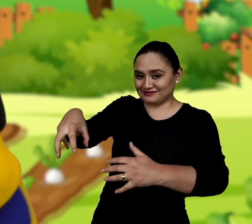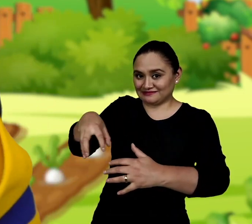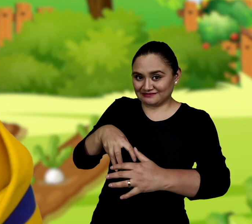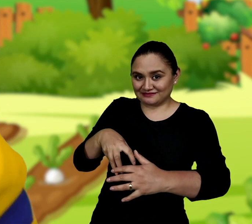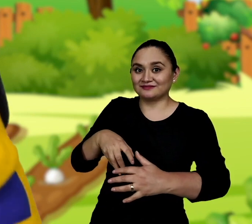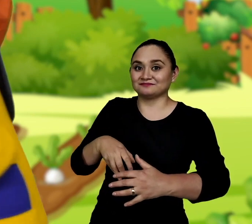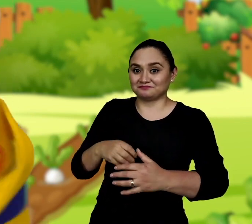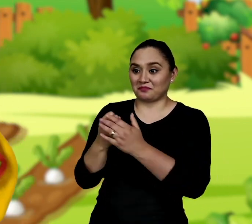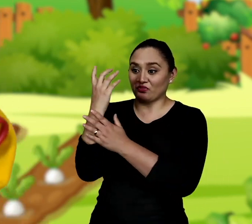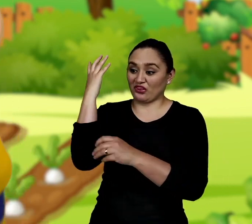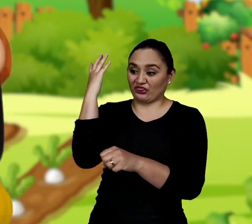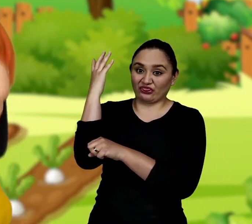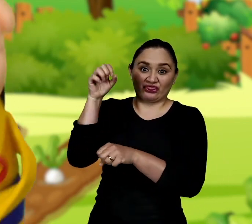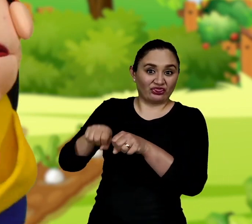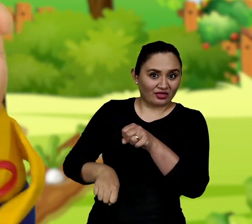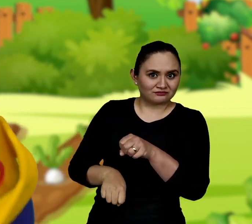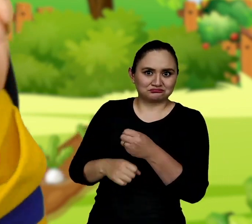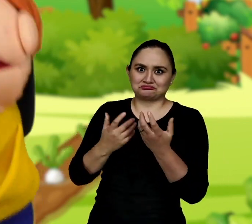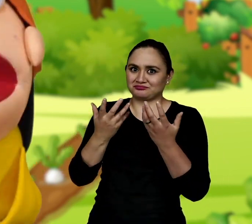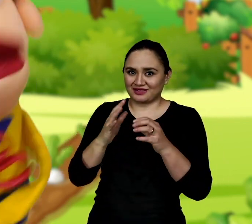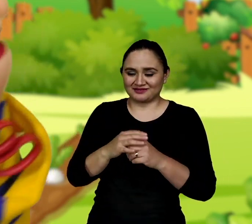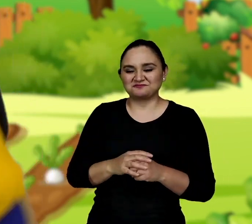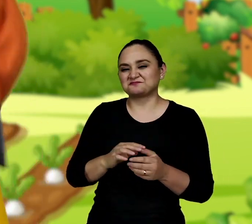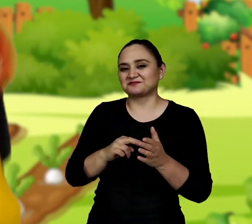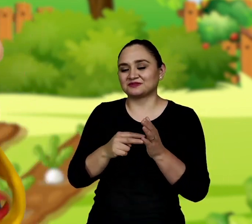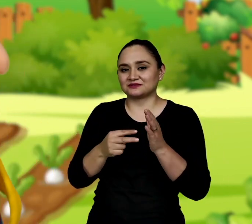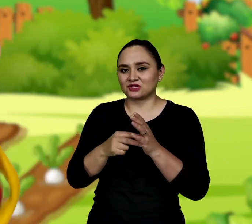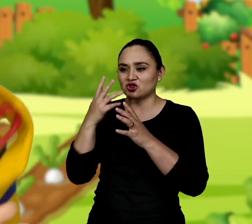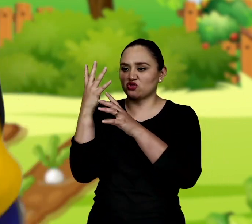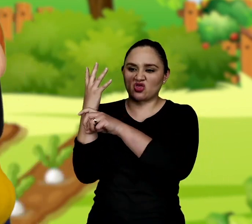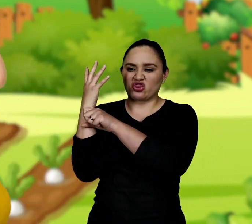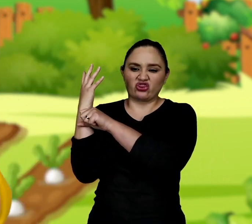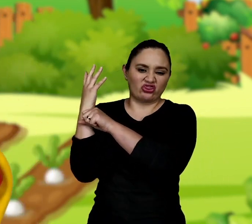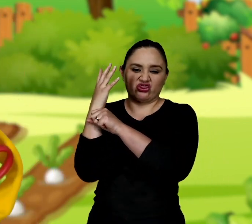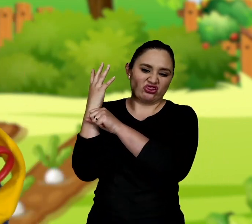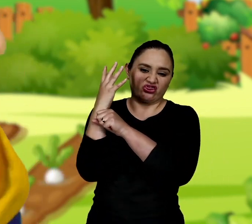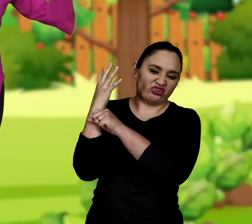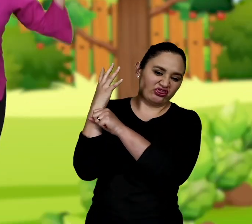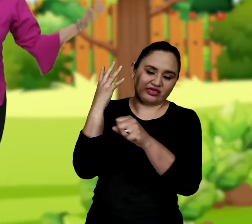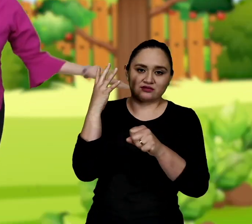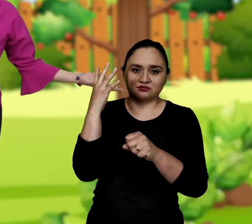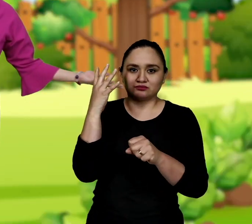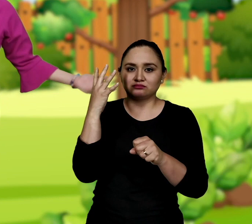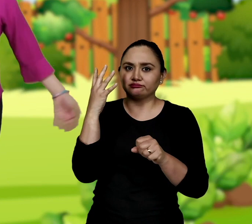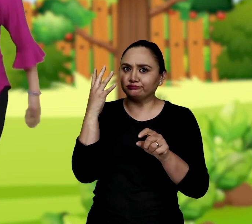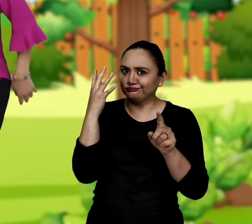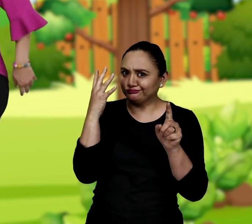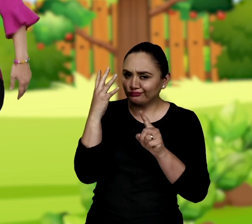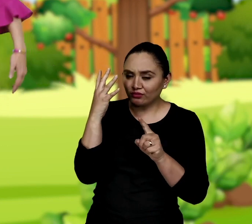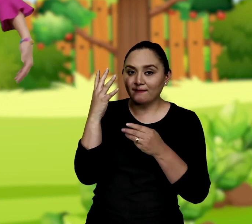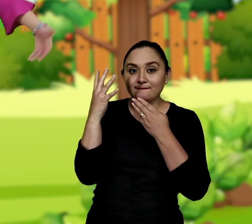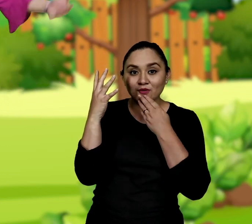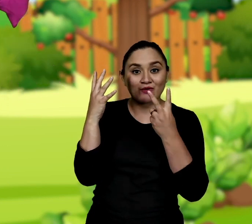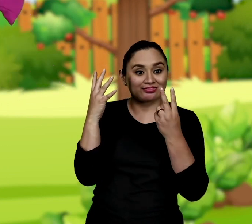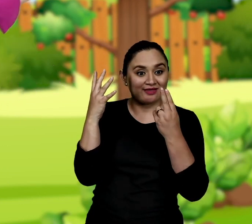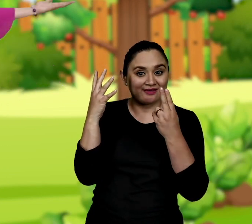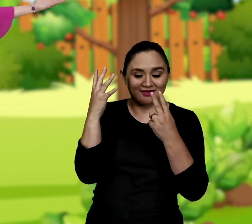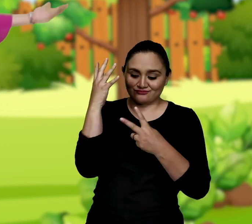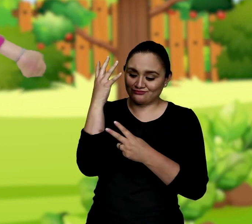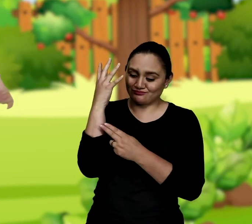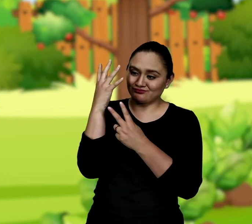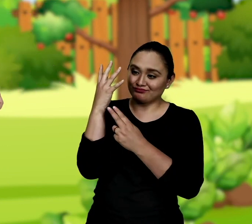arrancarlas de manera brusca, sino que hay que usar las tijeras. Sí, y en las